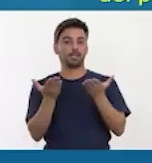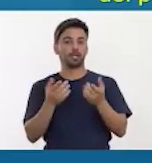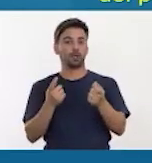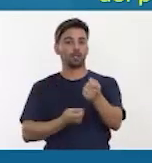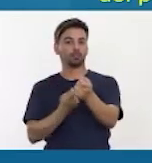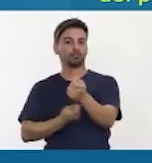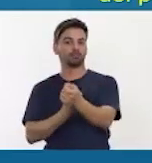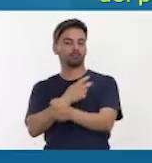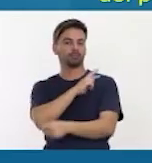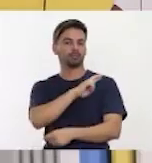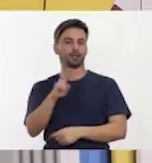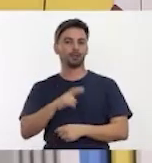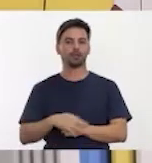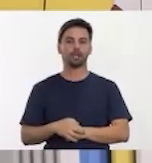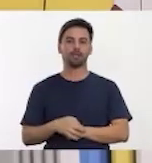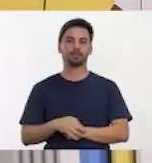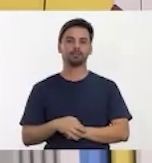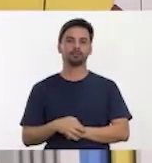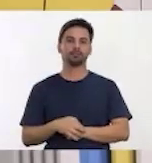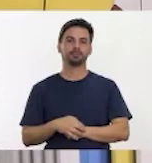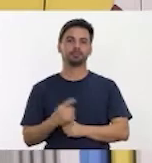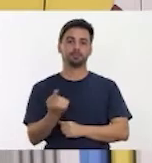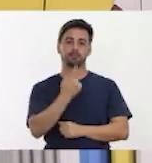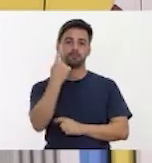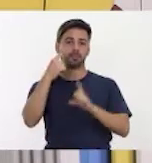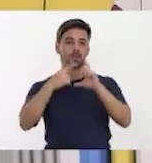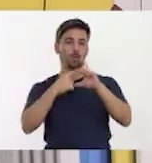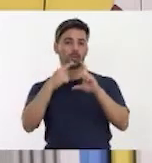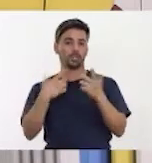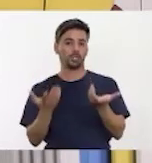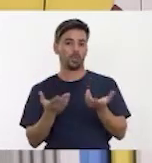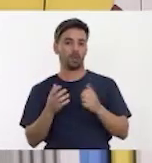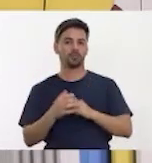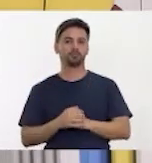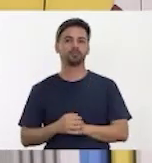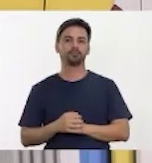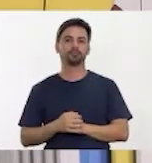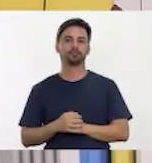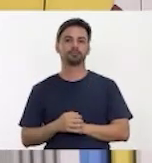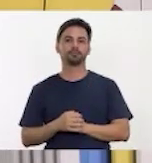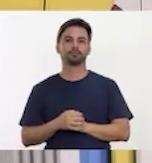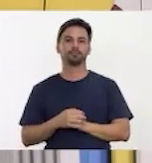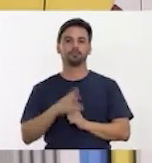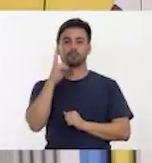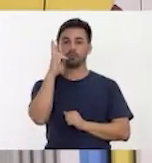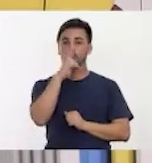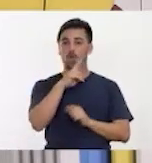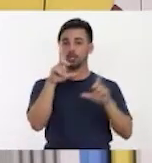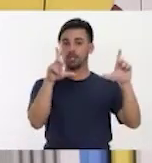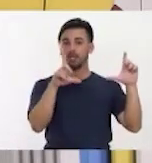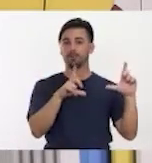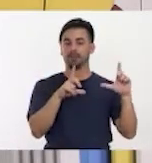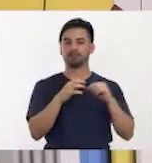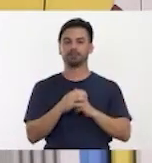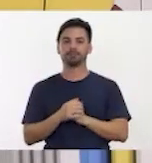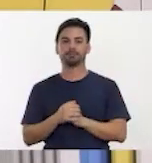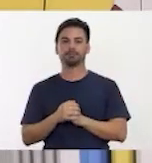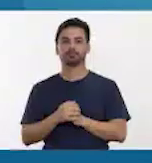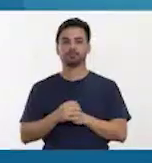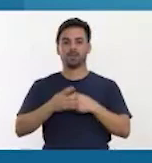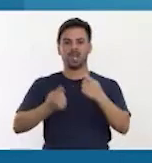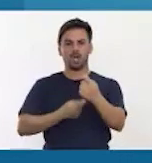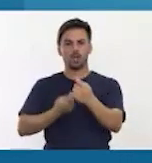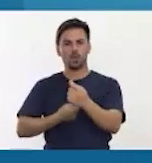período. El primer contenido a trabajar, como les muestro, es el enfrentamiento a los males